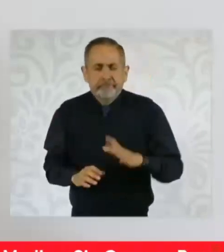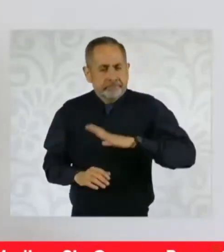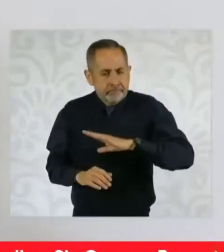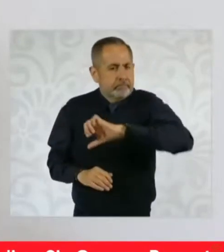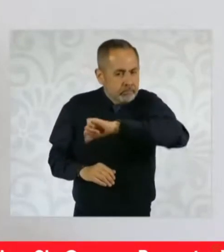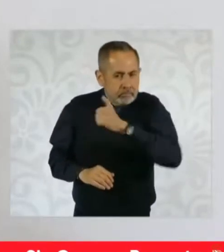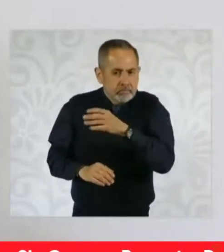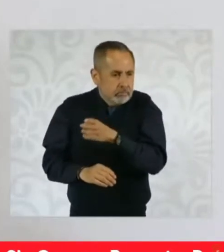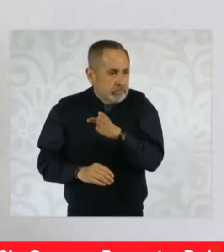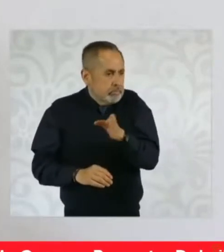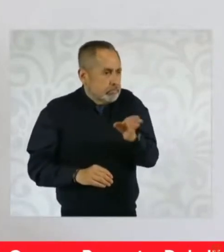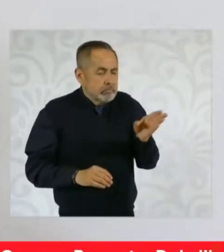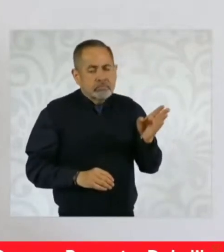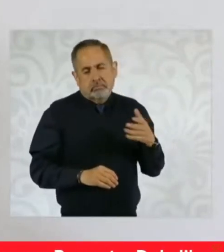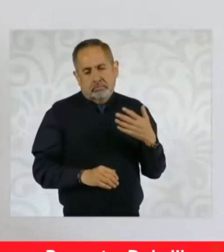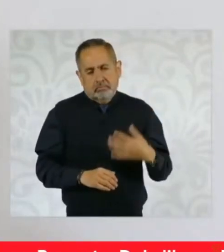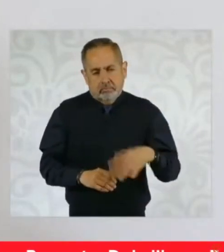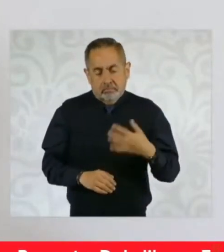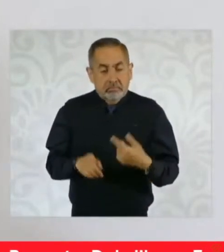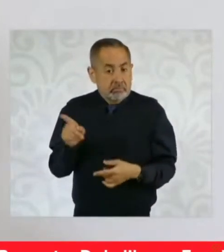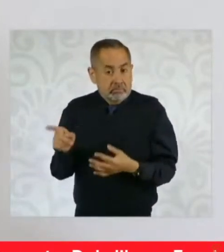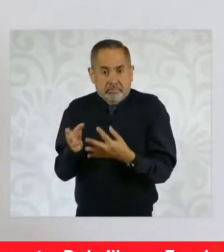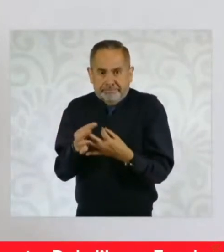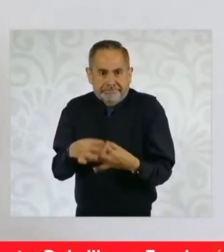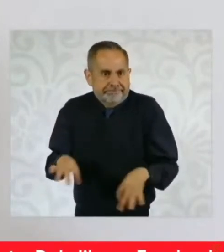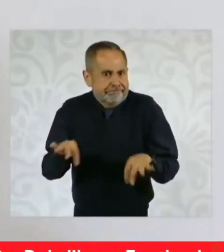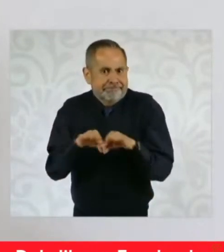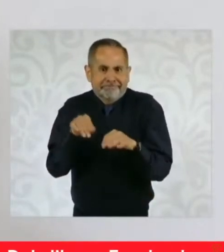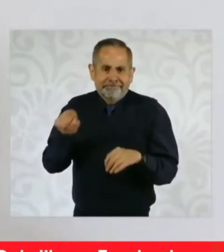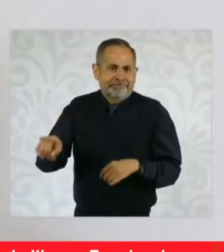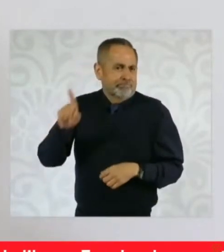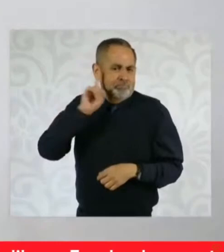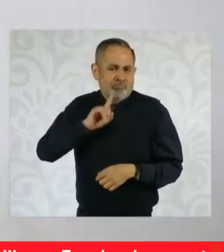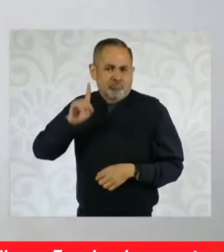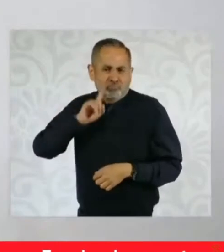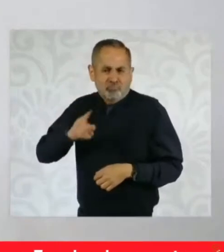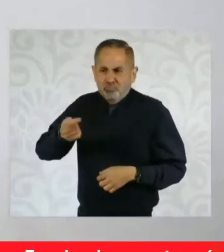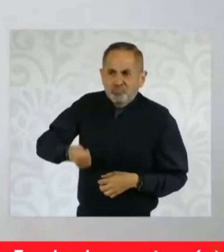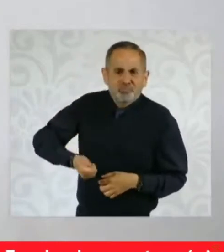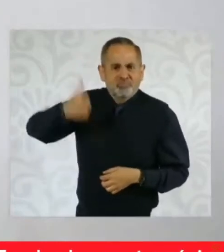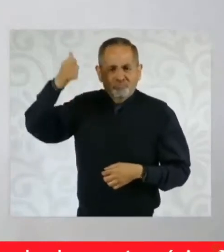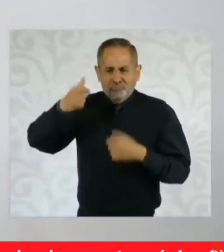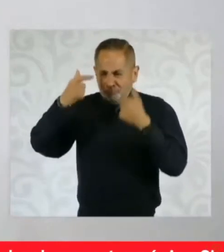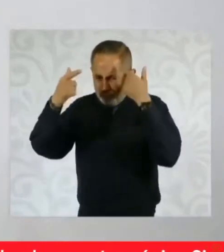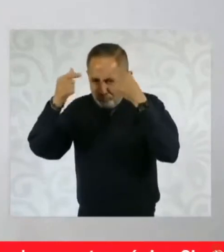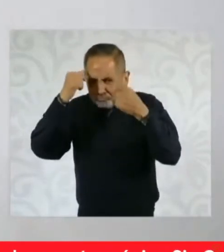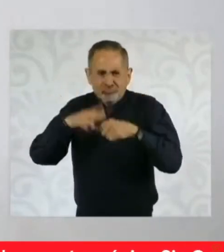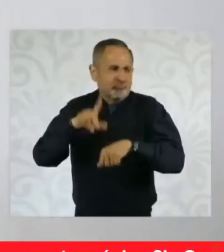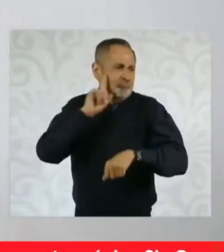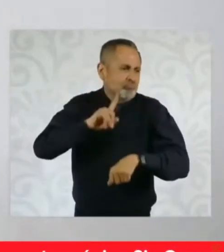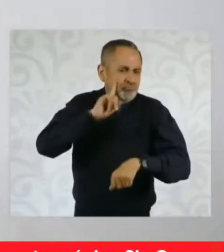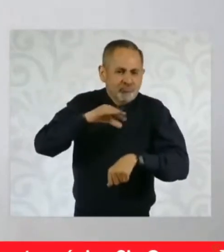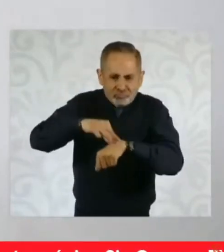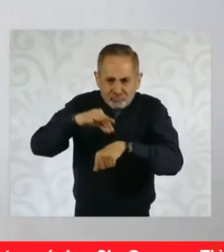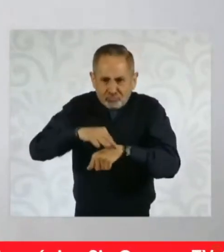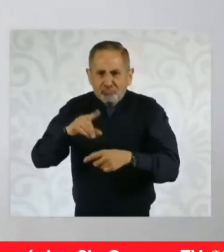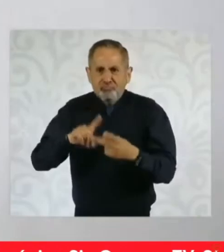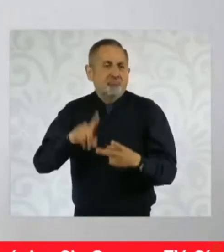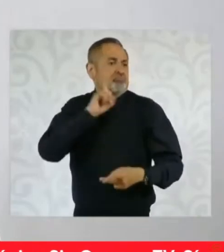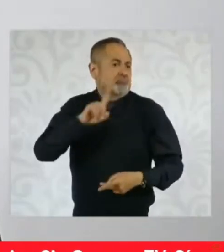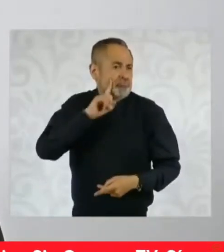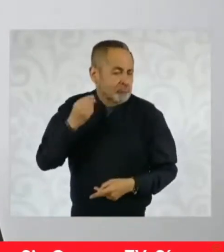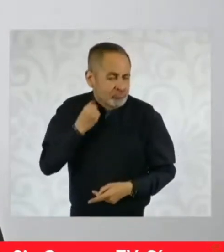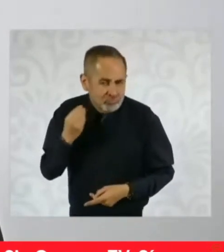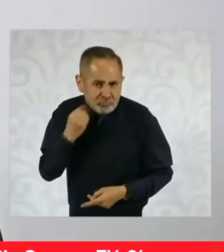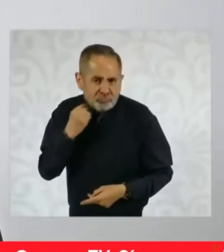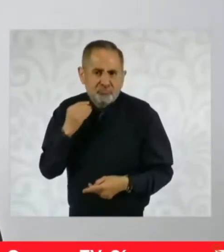les digo, contextualizar la importancia de estas primeras profesionistas, hablemos de las médicas, las abogadas,